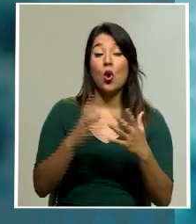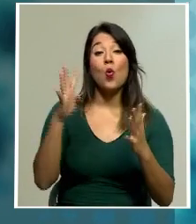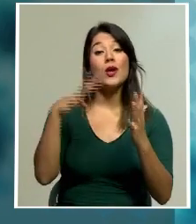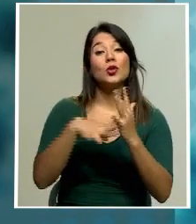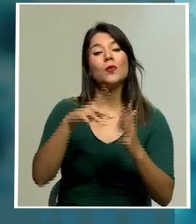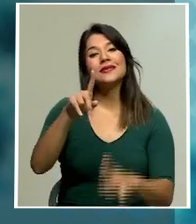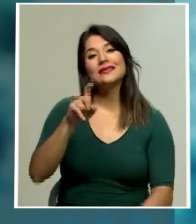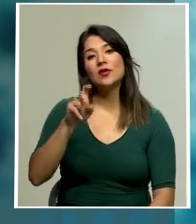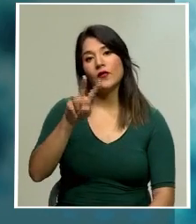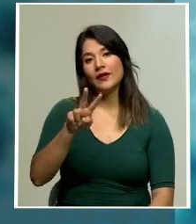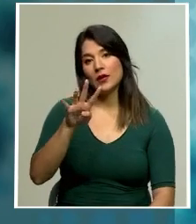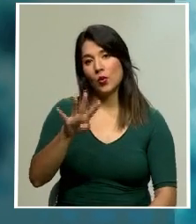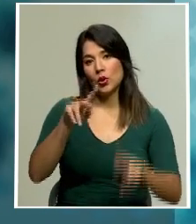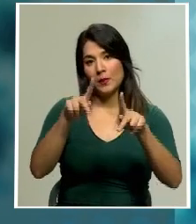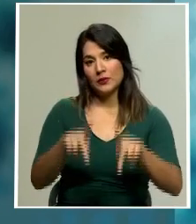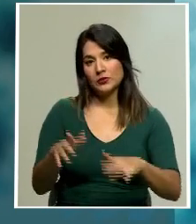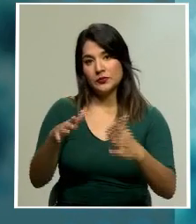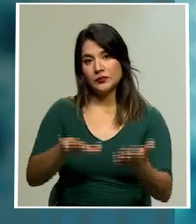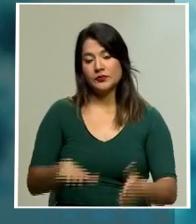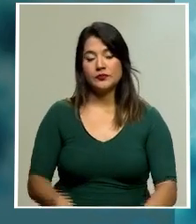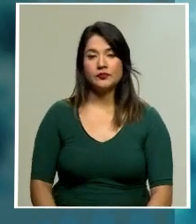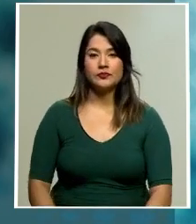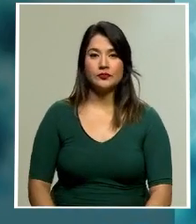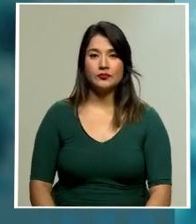4.124 fallecidos.